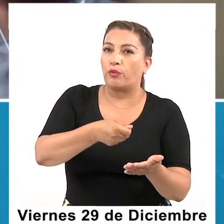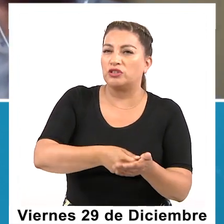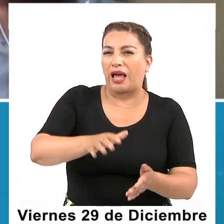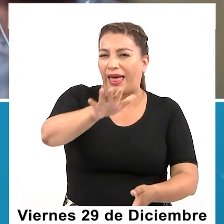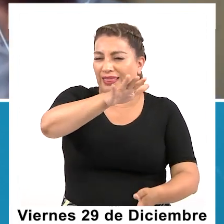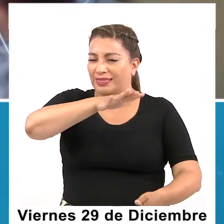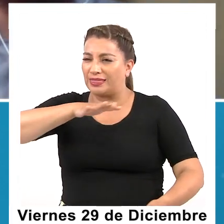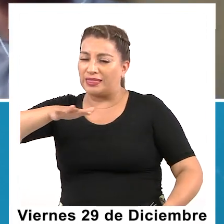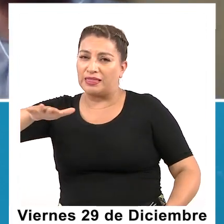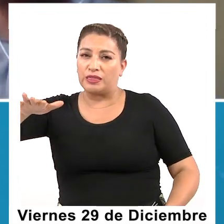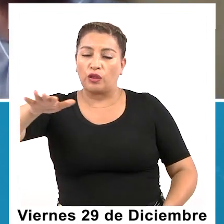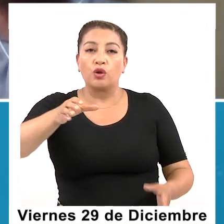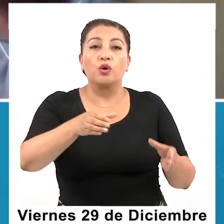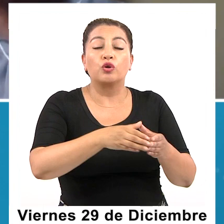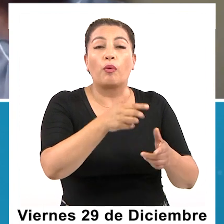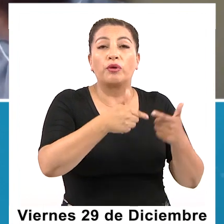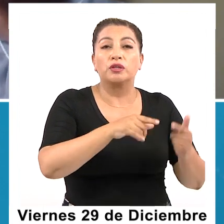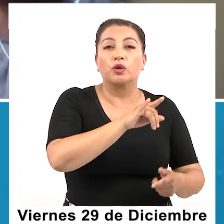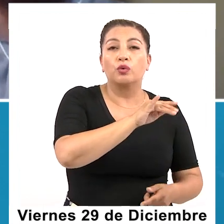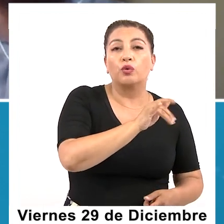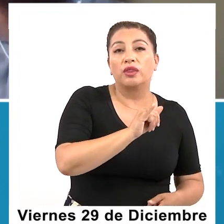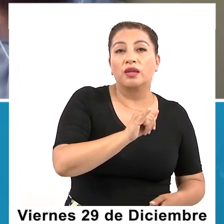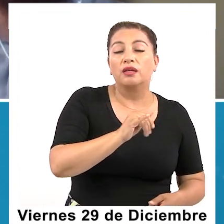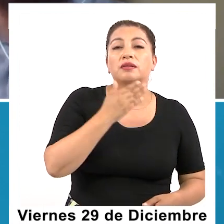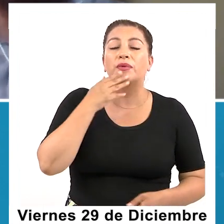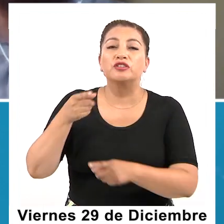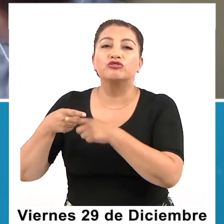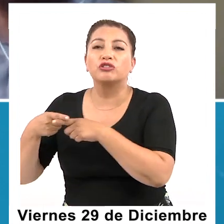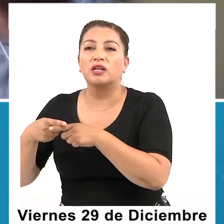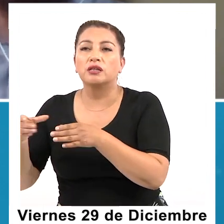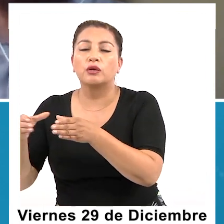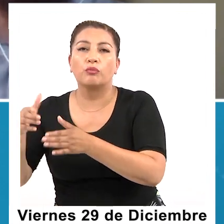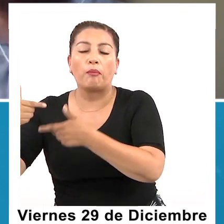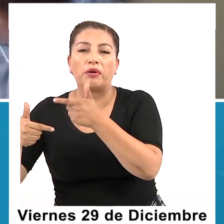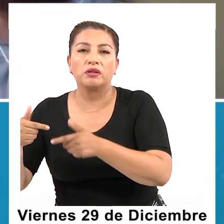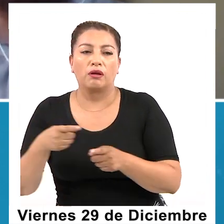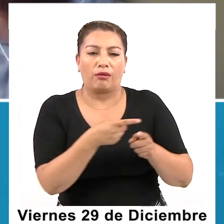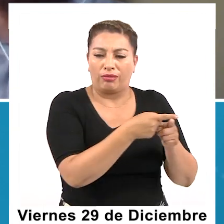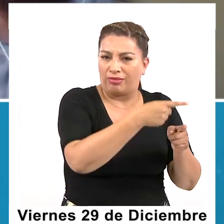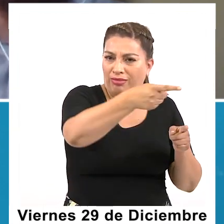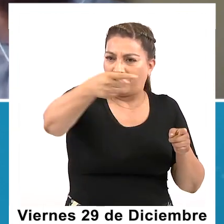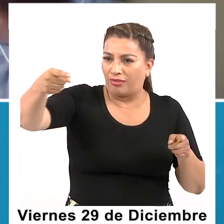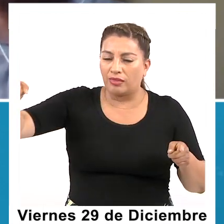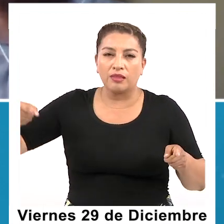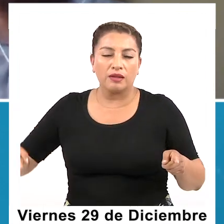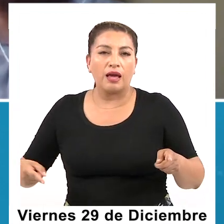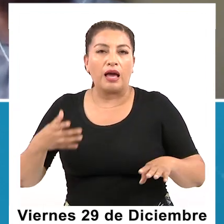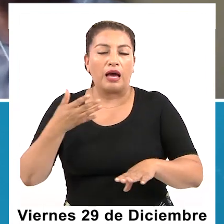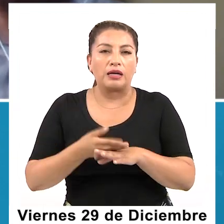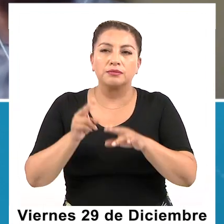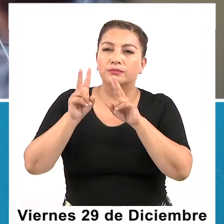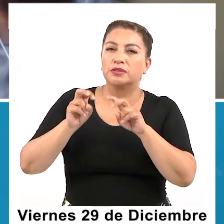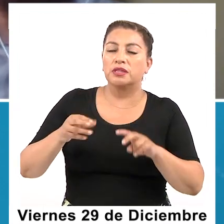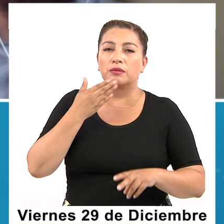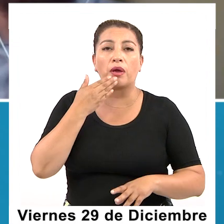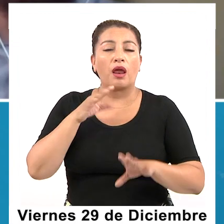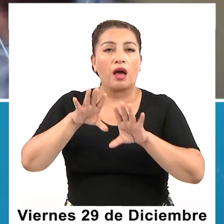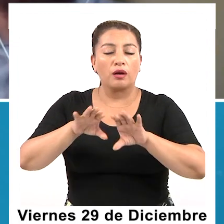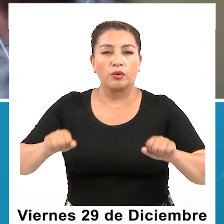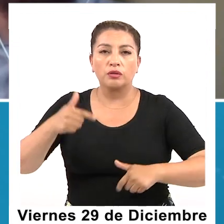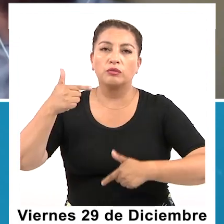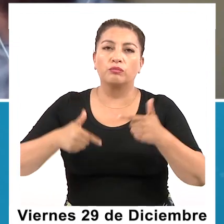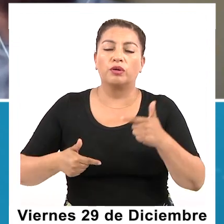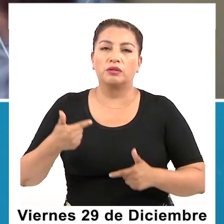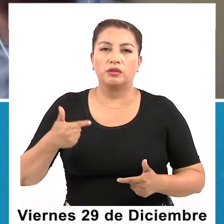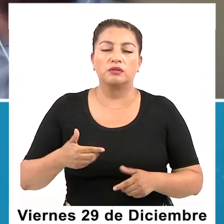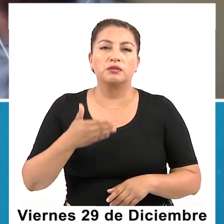transversal desde la UDI hasta el Partido Socialista, habiendo una serie de investigaciones que inclusive hubo acuerdos políticos por nombrar en su momento